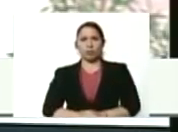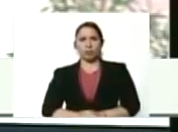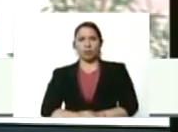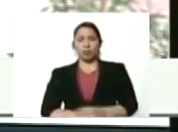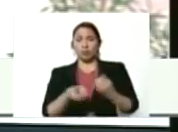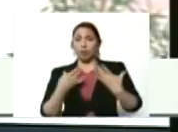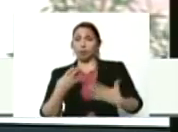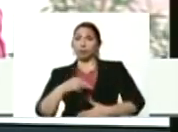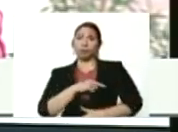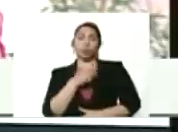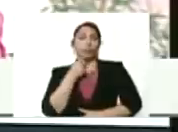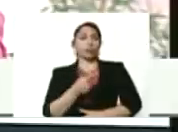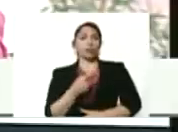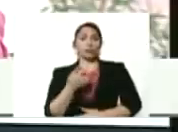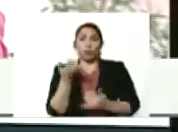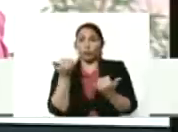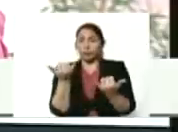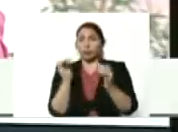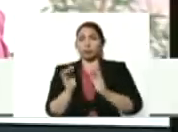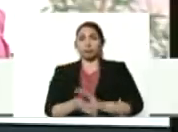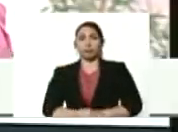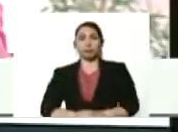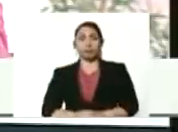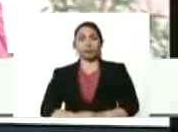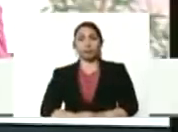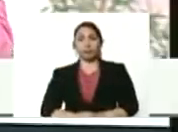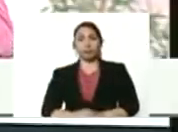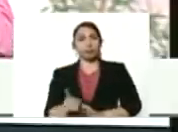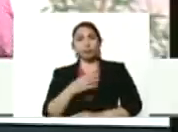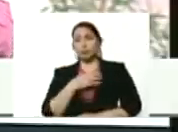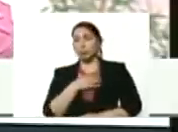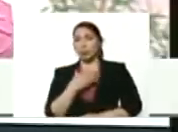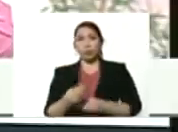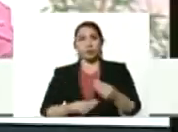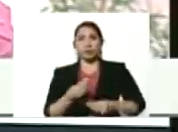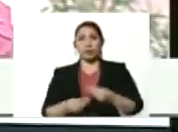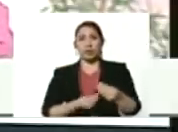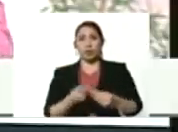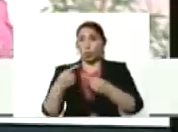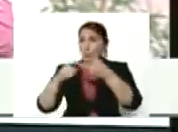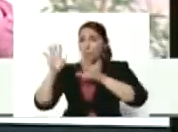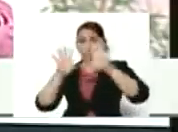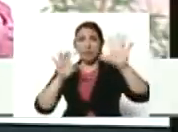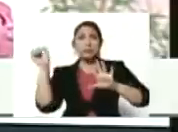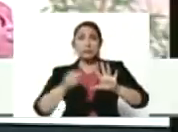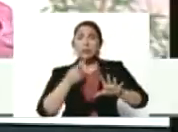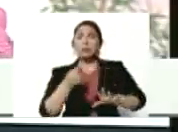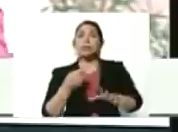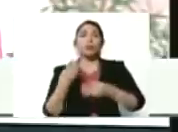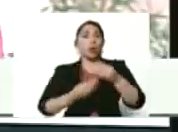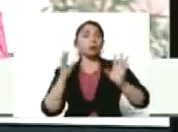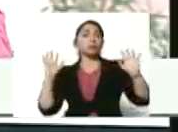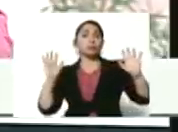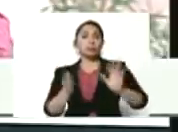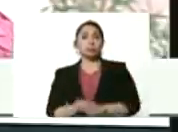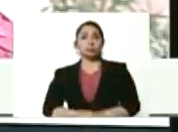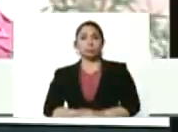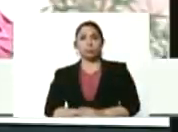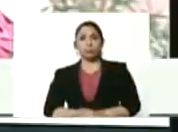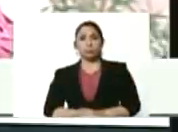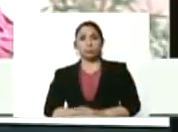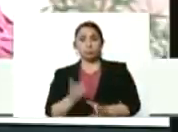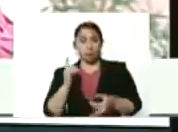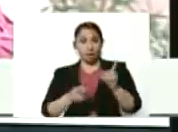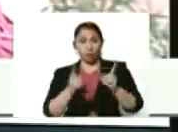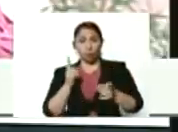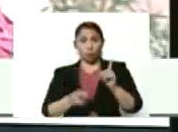no hemos considerado que ha llegado el momento. Otros países sí lo han considerado, lo han hecho. A algunos les ha ido bien.